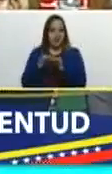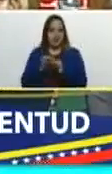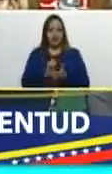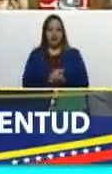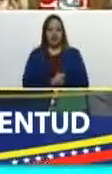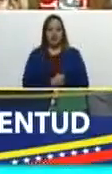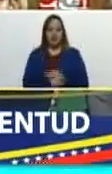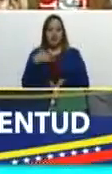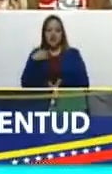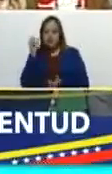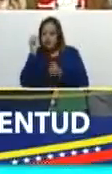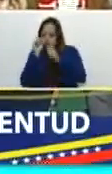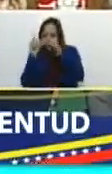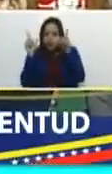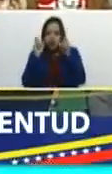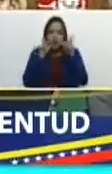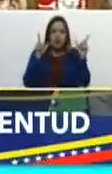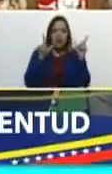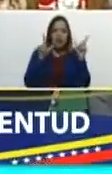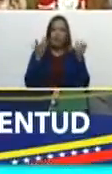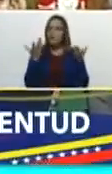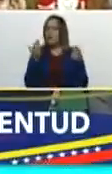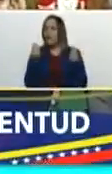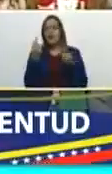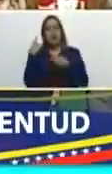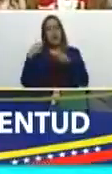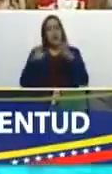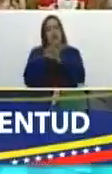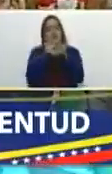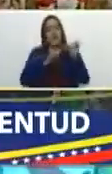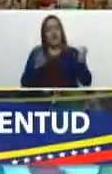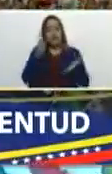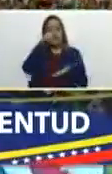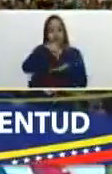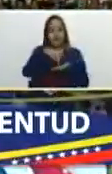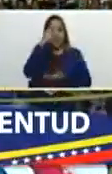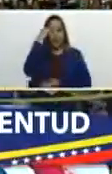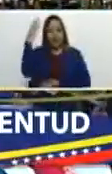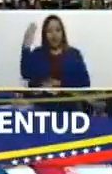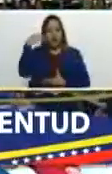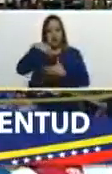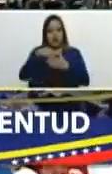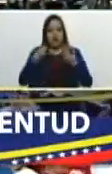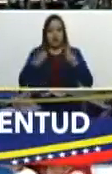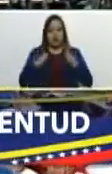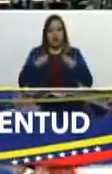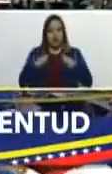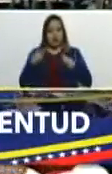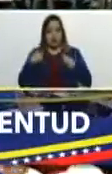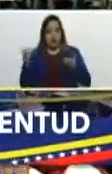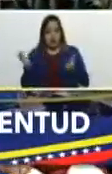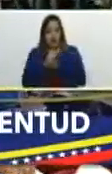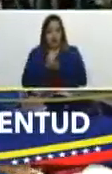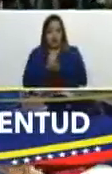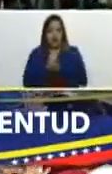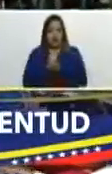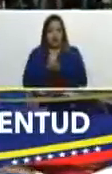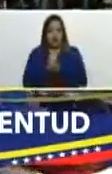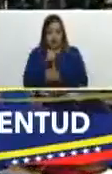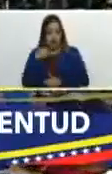fui descubriendo de mil maneras la presencia de Dios en mi vida. La descubrí, la